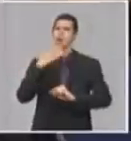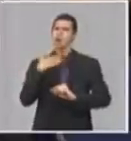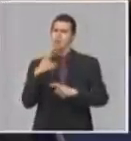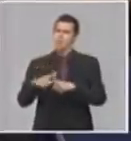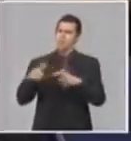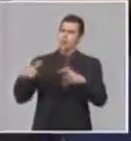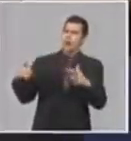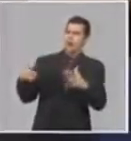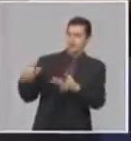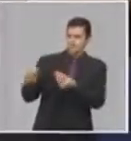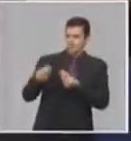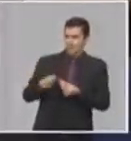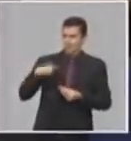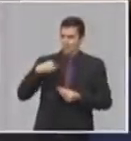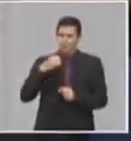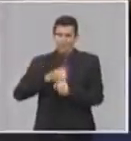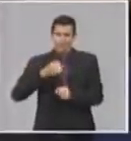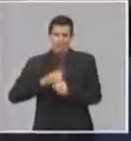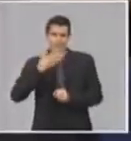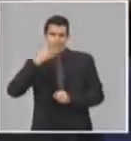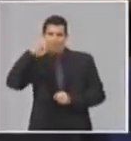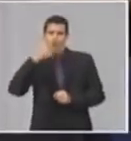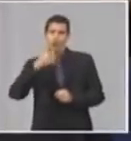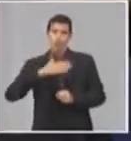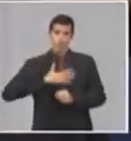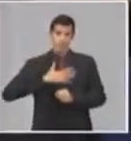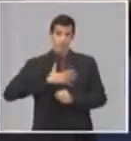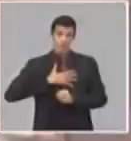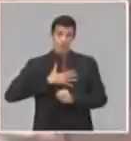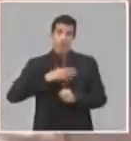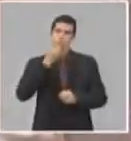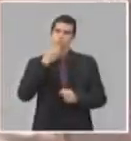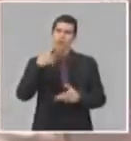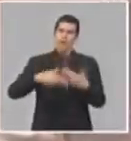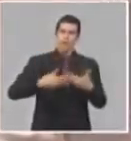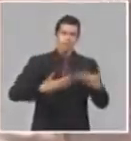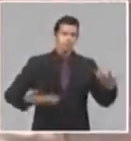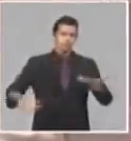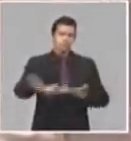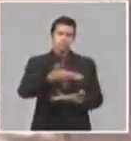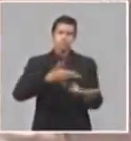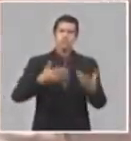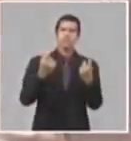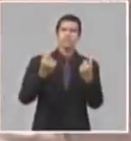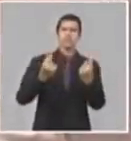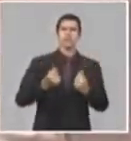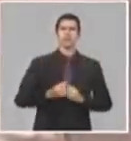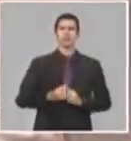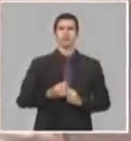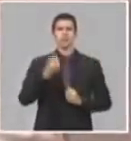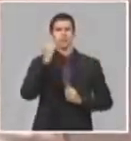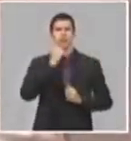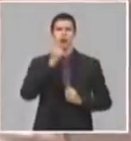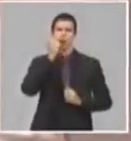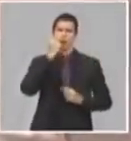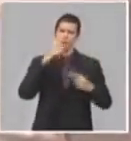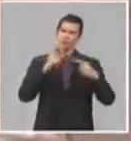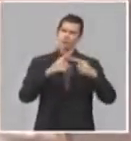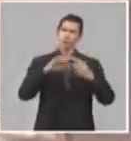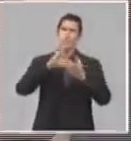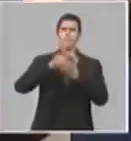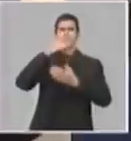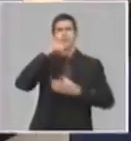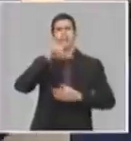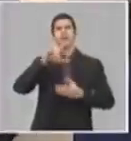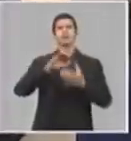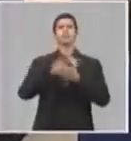que ahora el ministro de Comercio Exterior e Inversión Extranjera, el compañero Rodrigo Malmierca, pues pudiera informarnos cómo se va a implementar, cuáles son